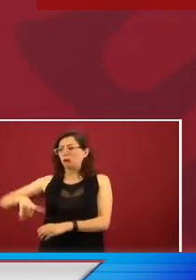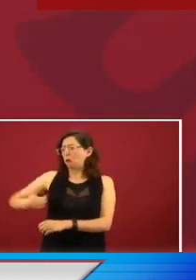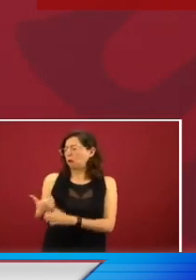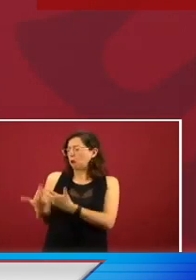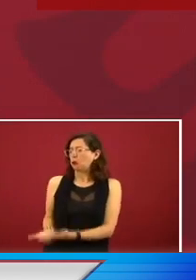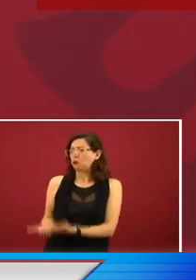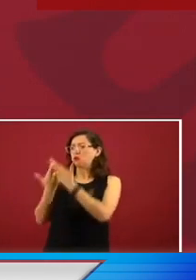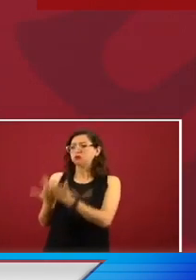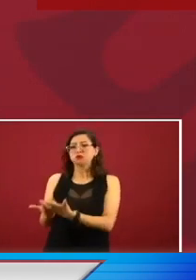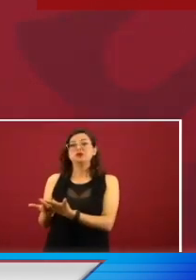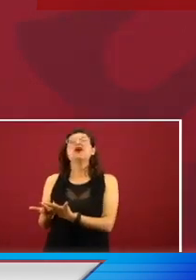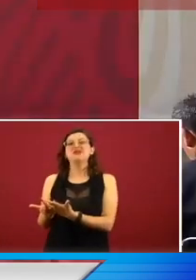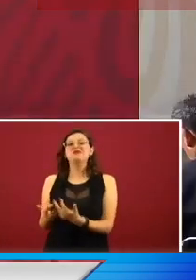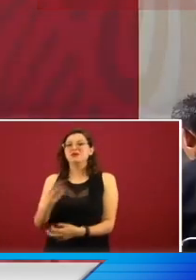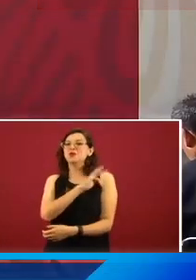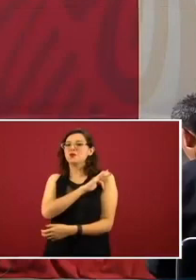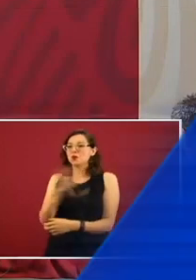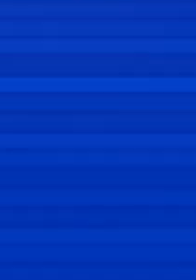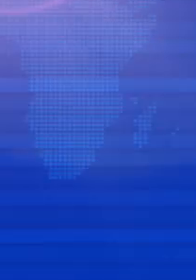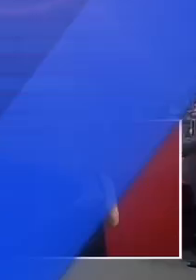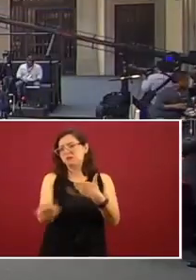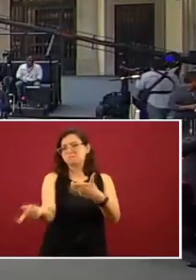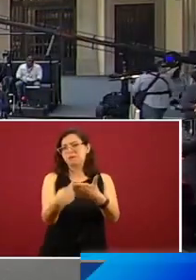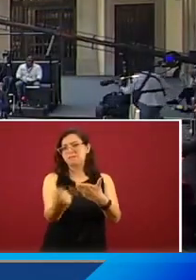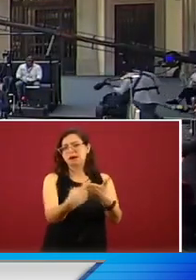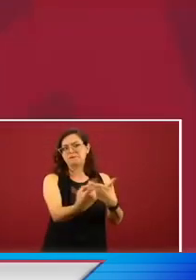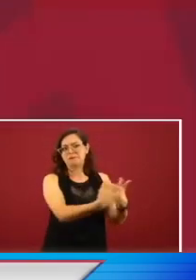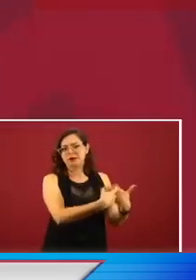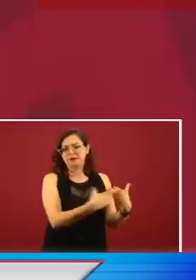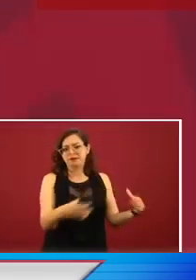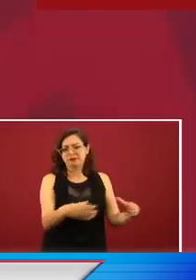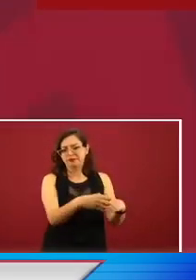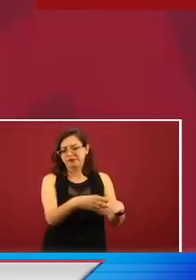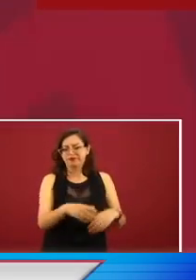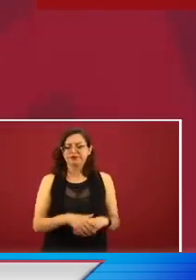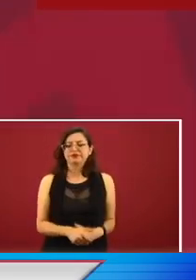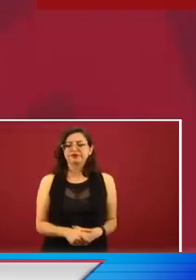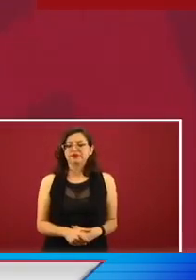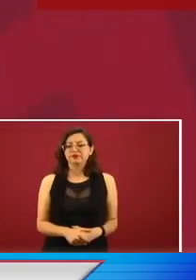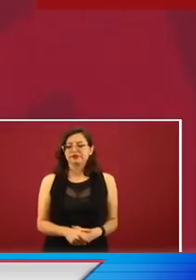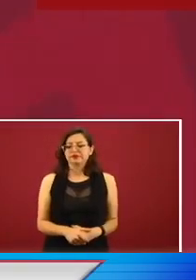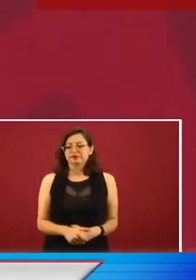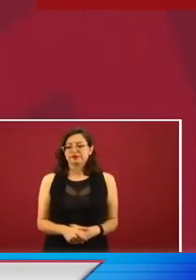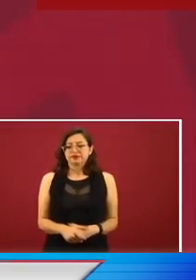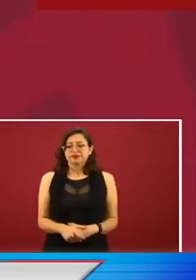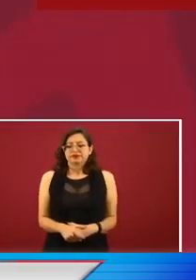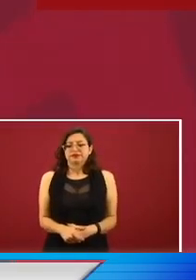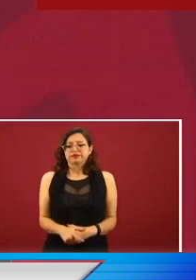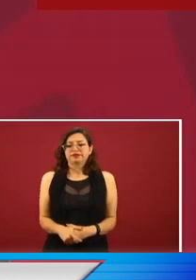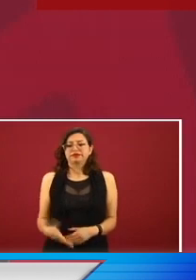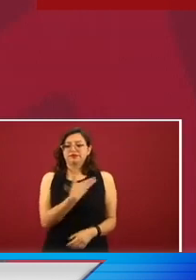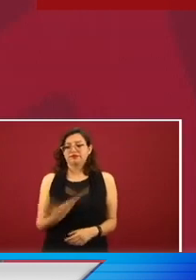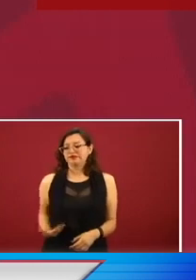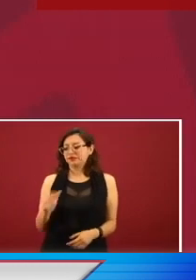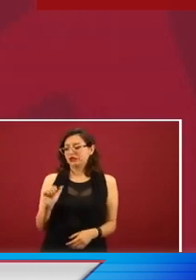la federación de cada uno de los estados del país. Marcelo Ebrard. El canciller hace énfasis en la crisis económica